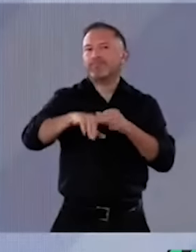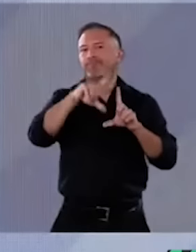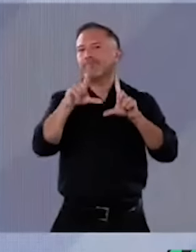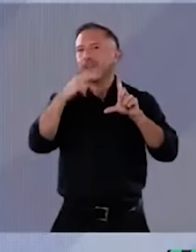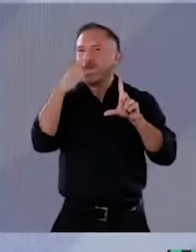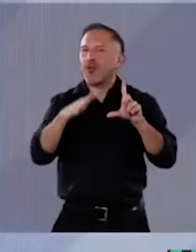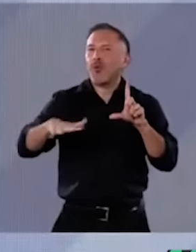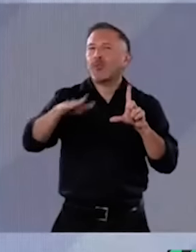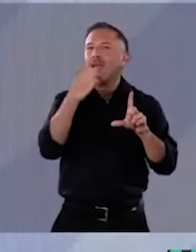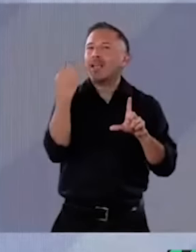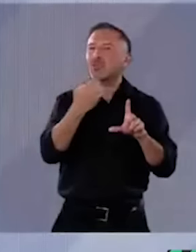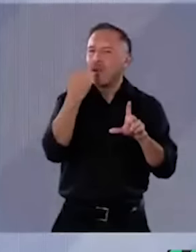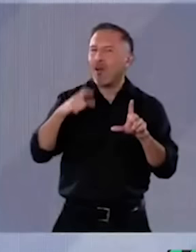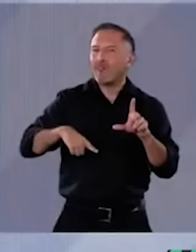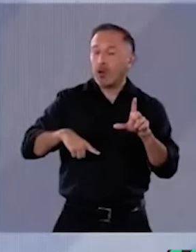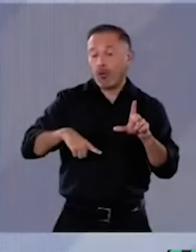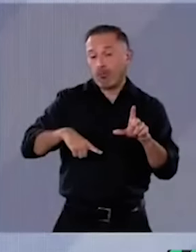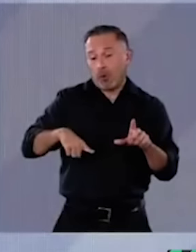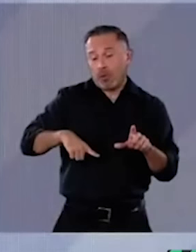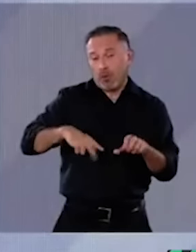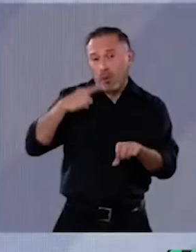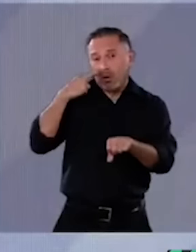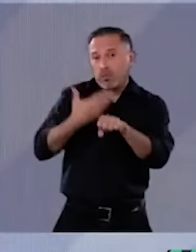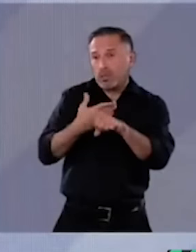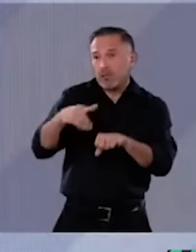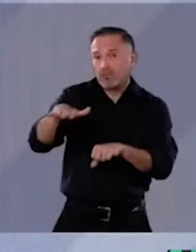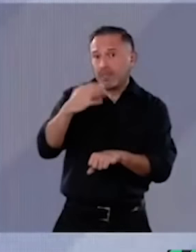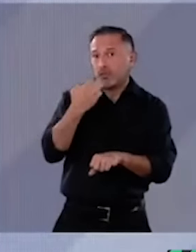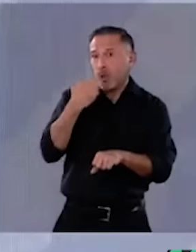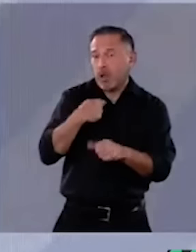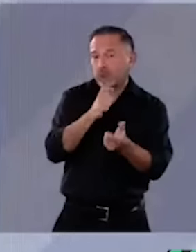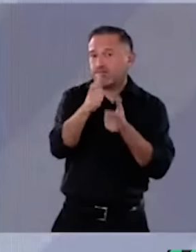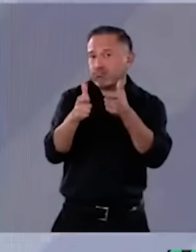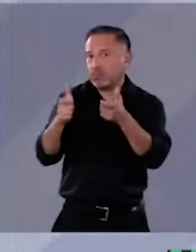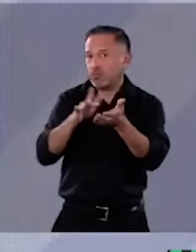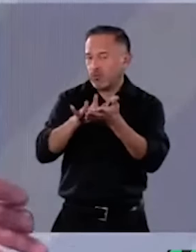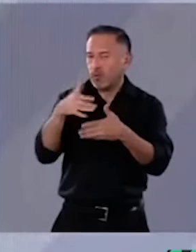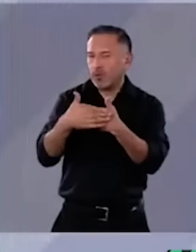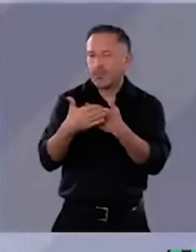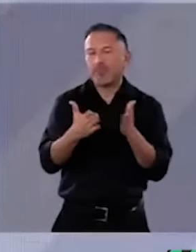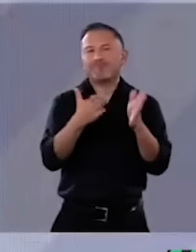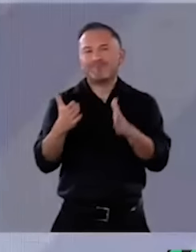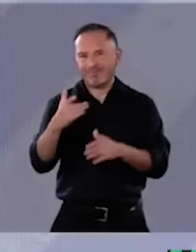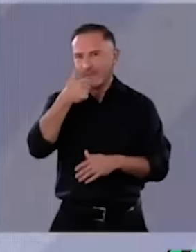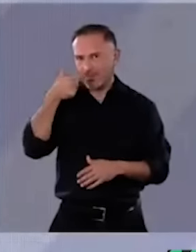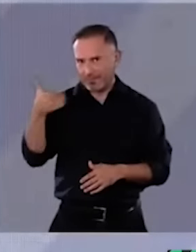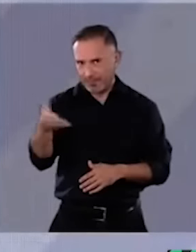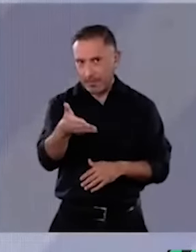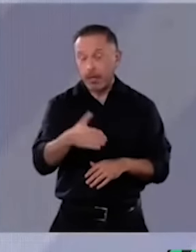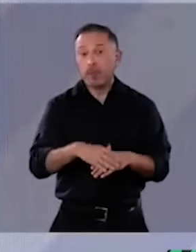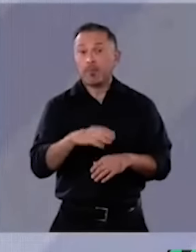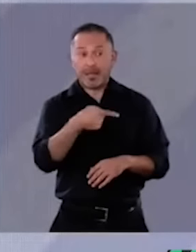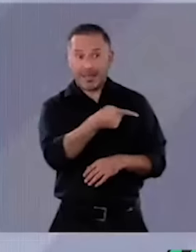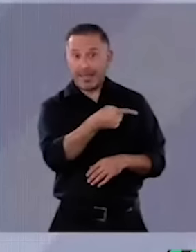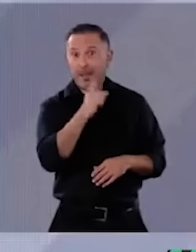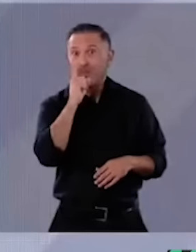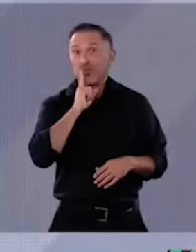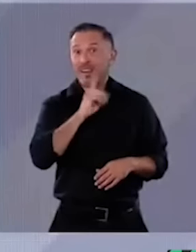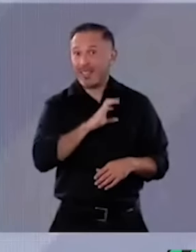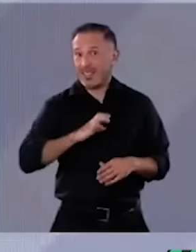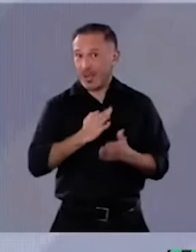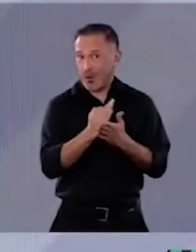es responsable de la escuela pública. Jorge, adelante. Bueno, según el Coneval, esa beca a la que se refiere la candidata de Morena es